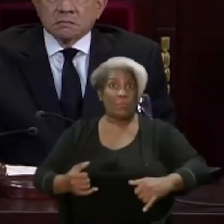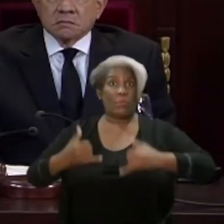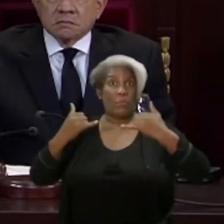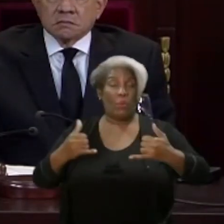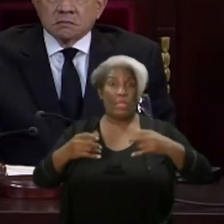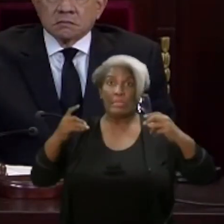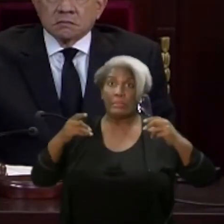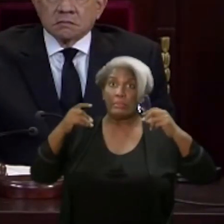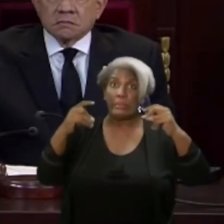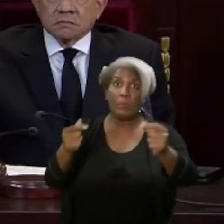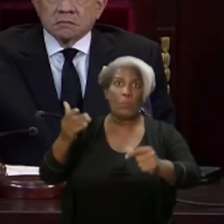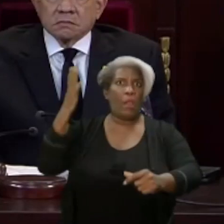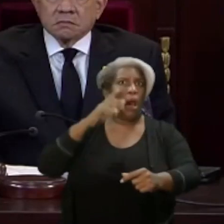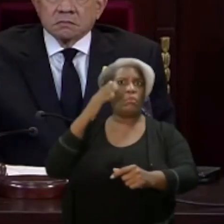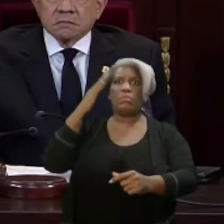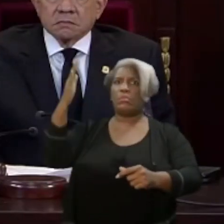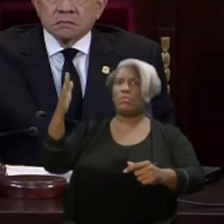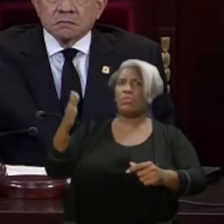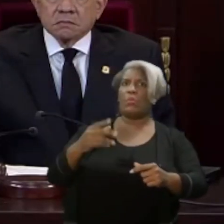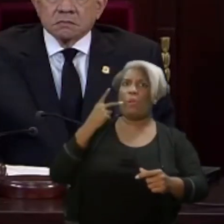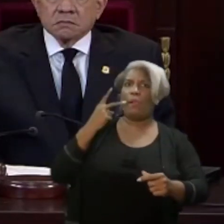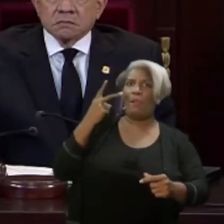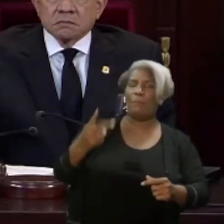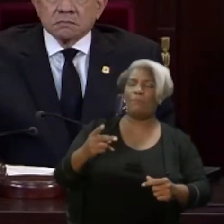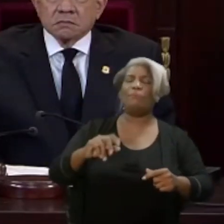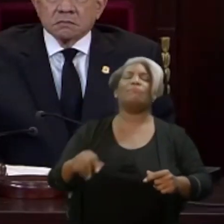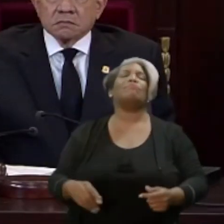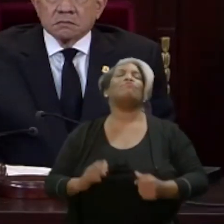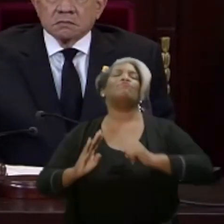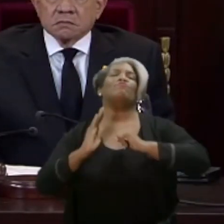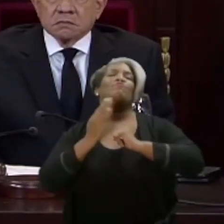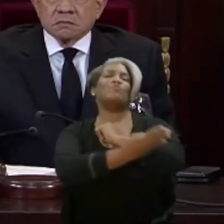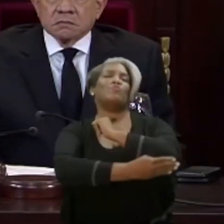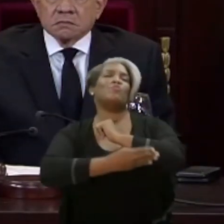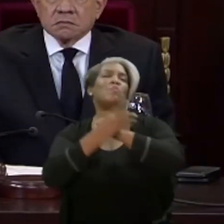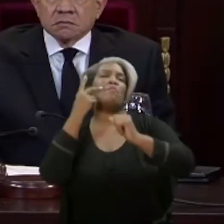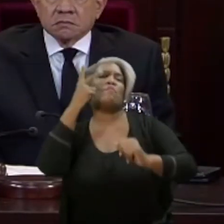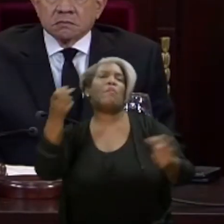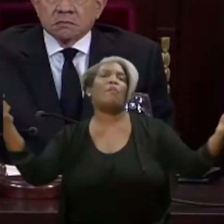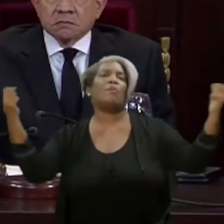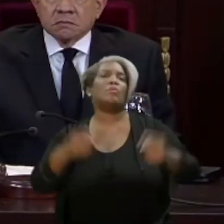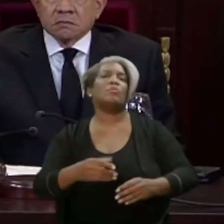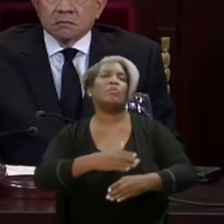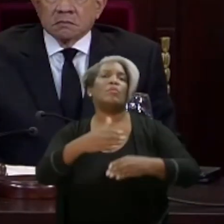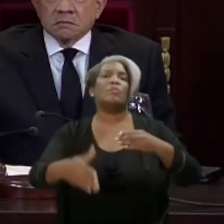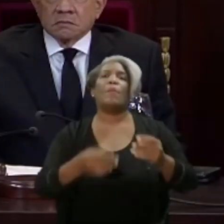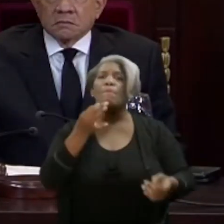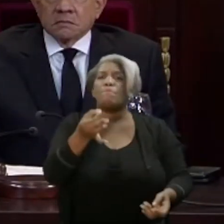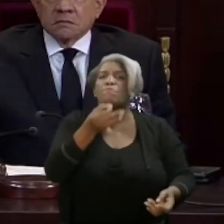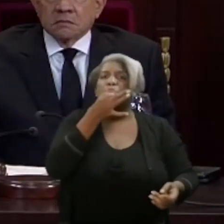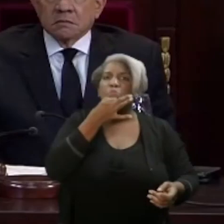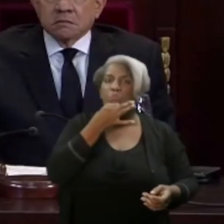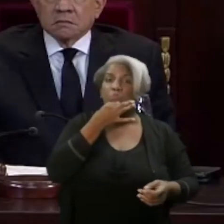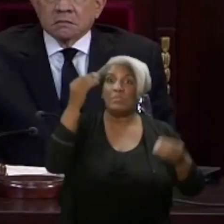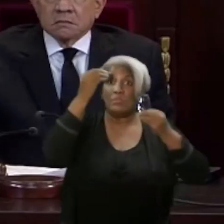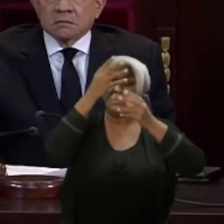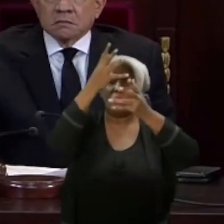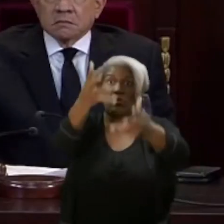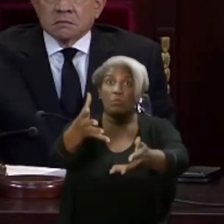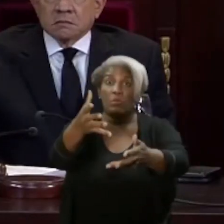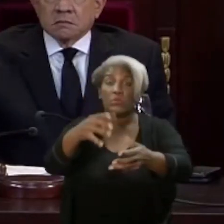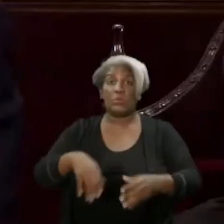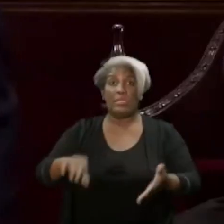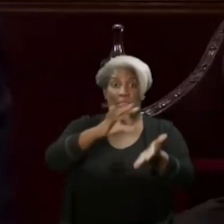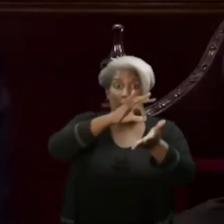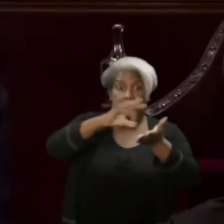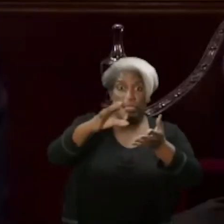nunca vista, el país tendrá las primeras informaciones resultantes de ese censo. Los datos que arrojará el censo serán